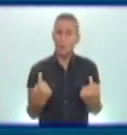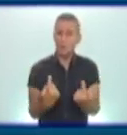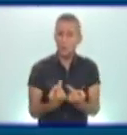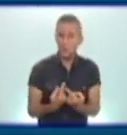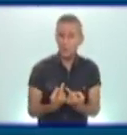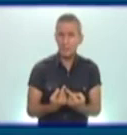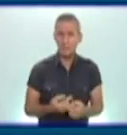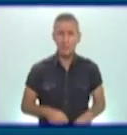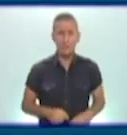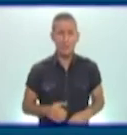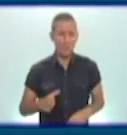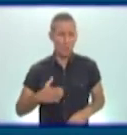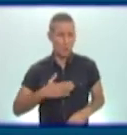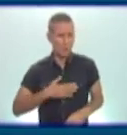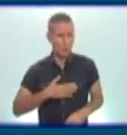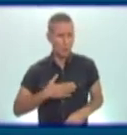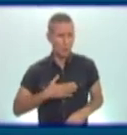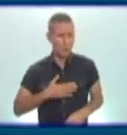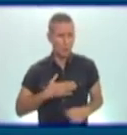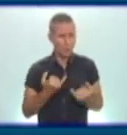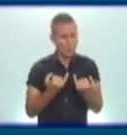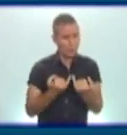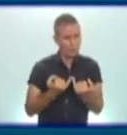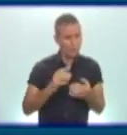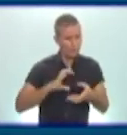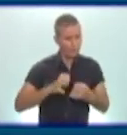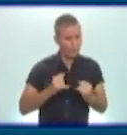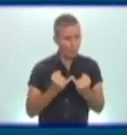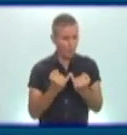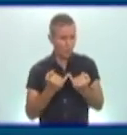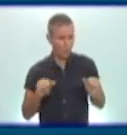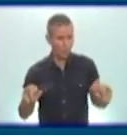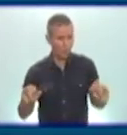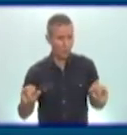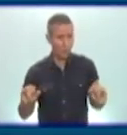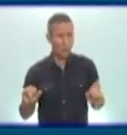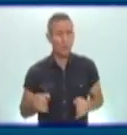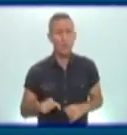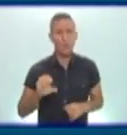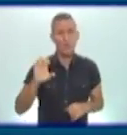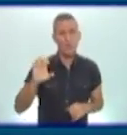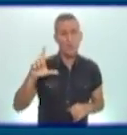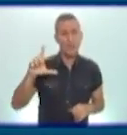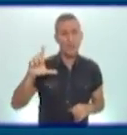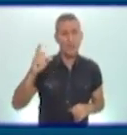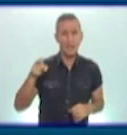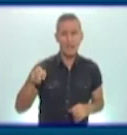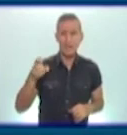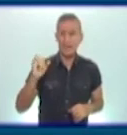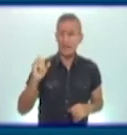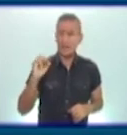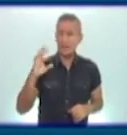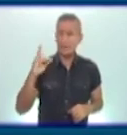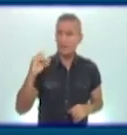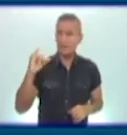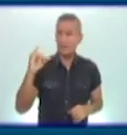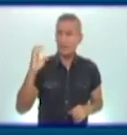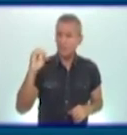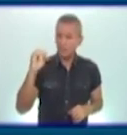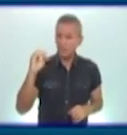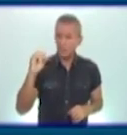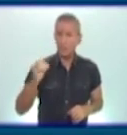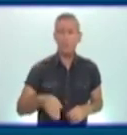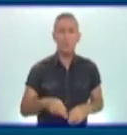los distinguen individualmente. Fíjense que acá tenemos el nombre Elpidio, que es el nombre que se le dio a ese personaje